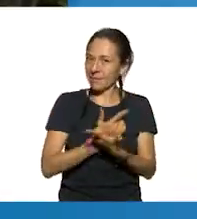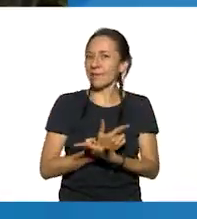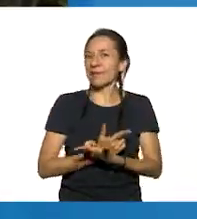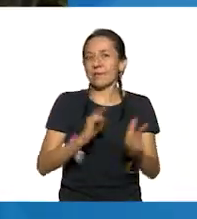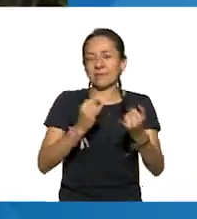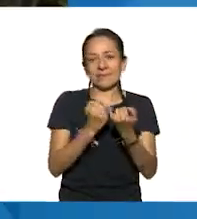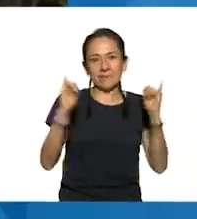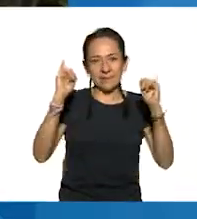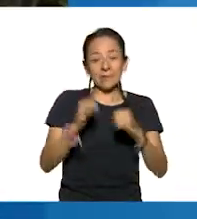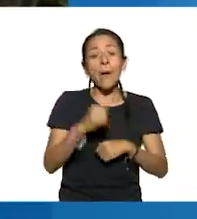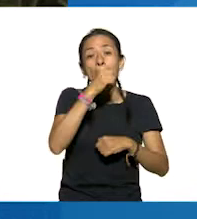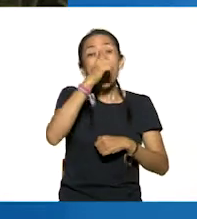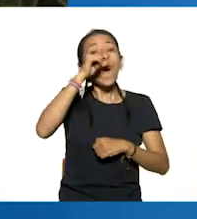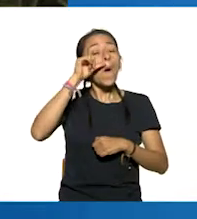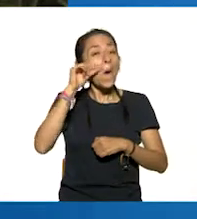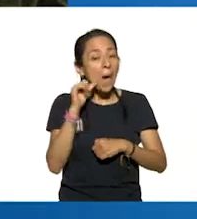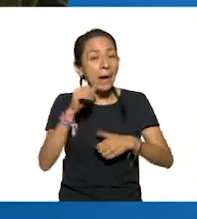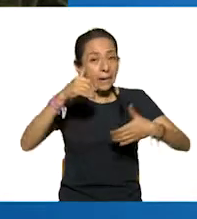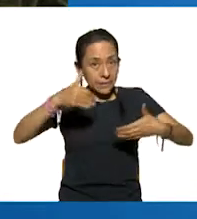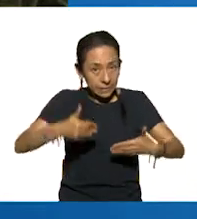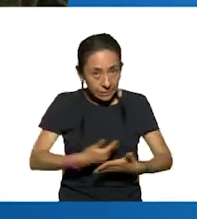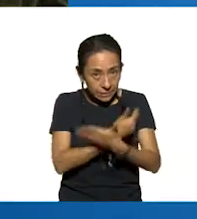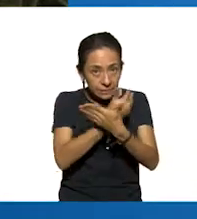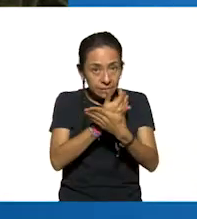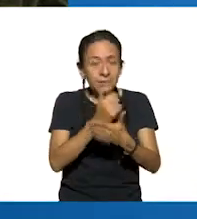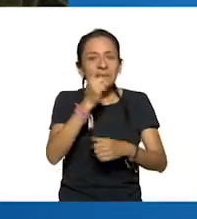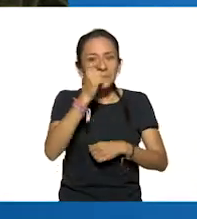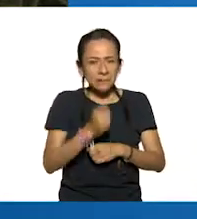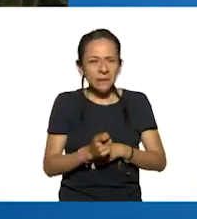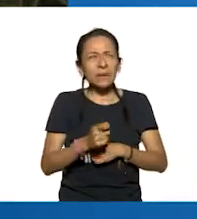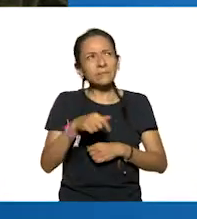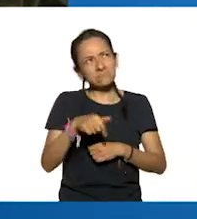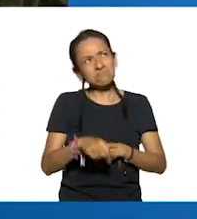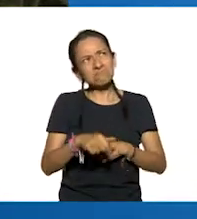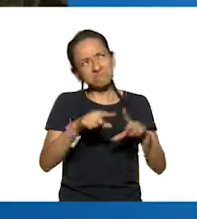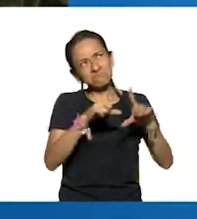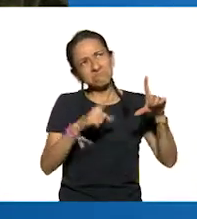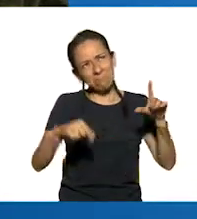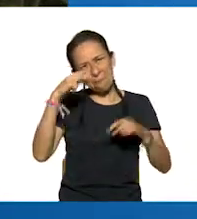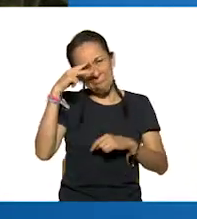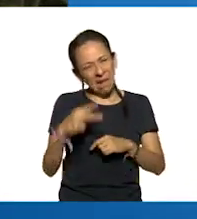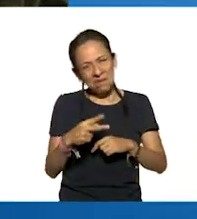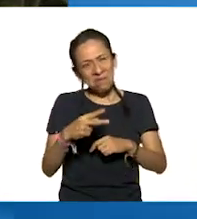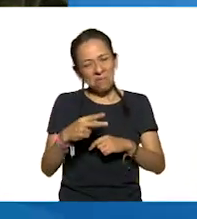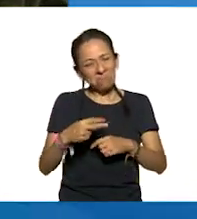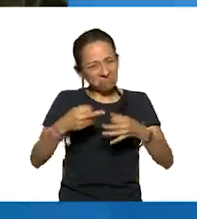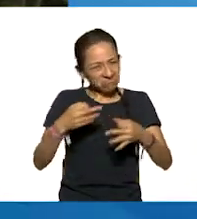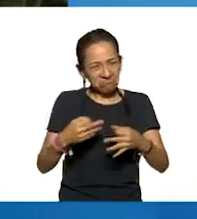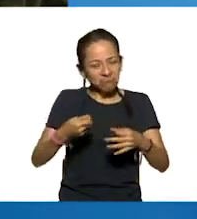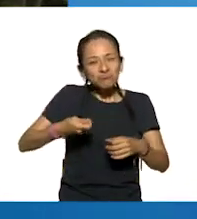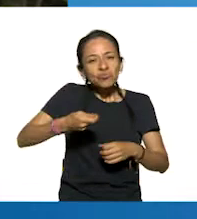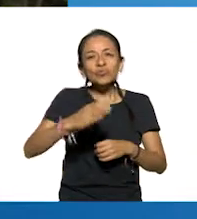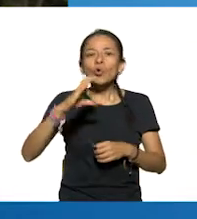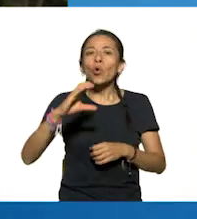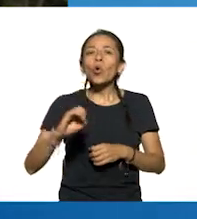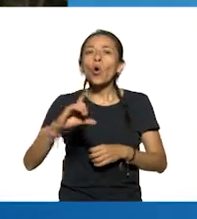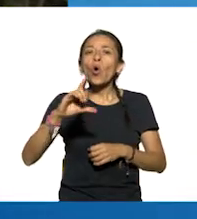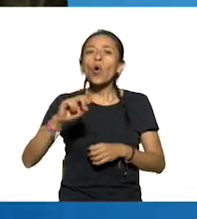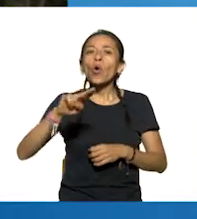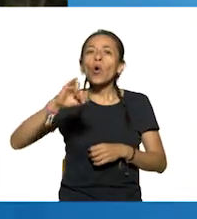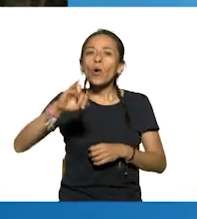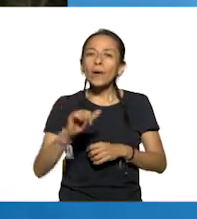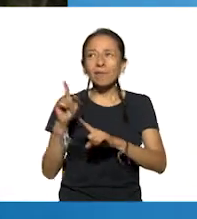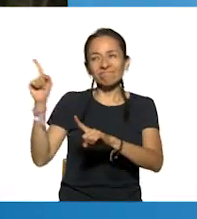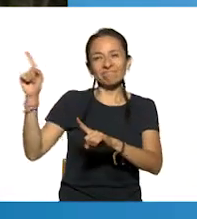nace cuando todavía lo que hoy llamamos México es una colonia, una dependencia de la